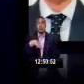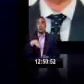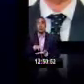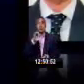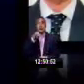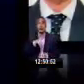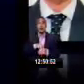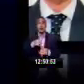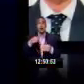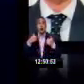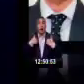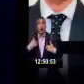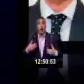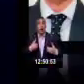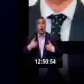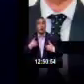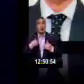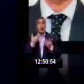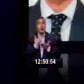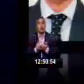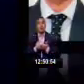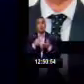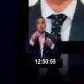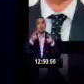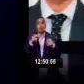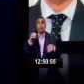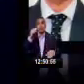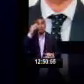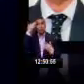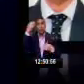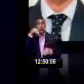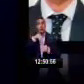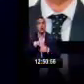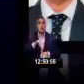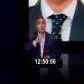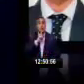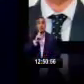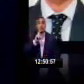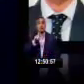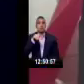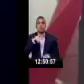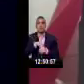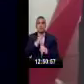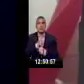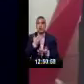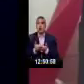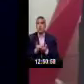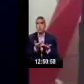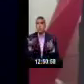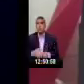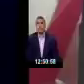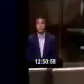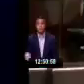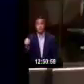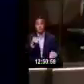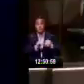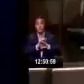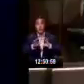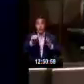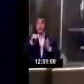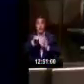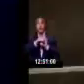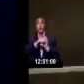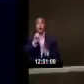en Artes en Economía y Filosofía Política en Estados Unidos y se ha destacado en el medio financiero. Ya conformó la terna de donde